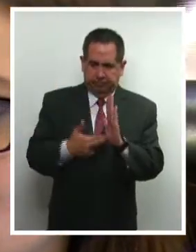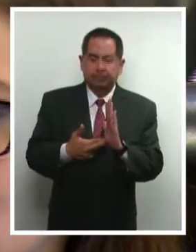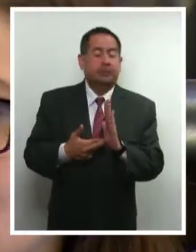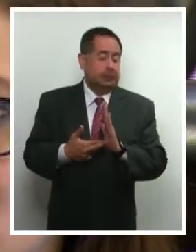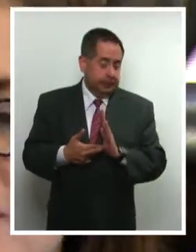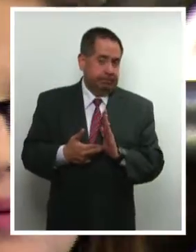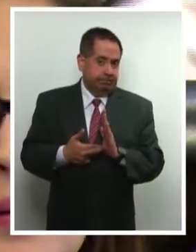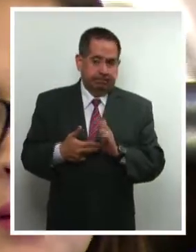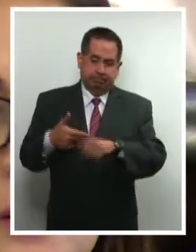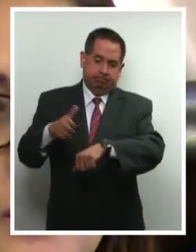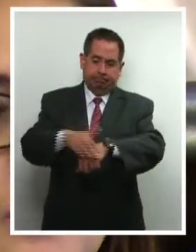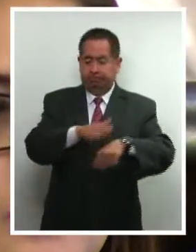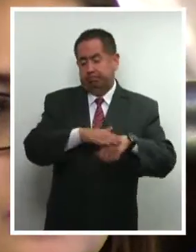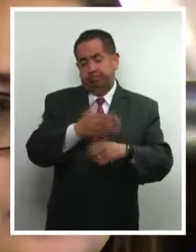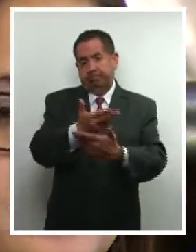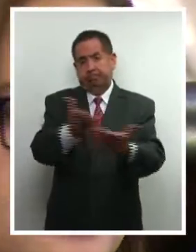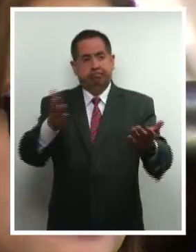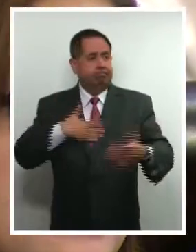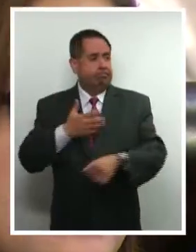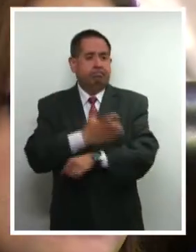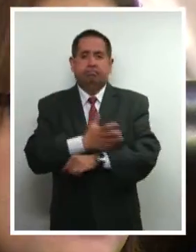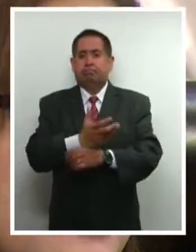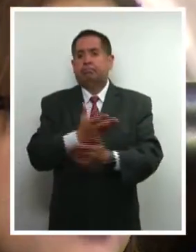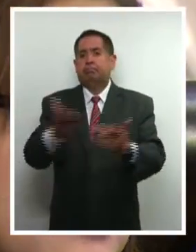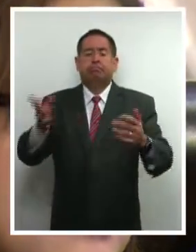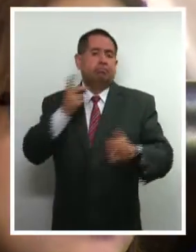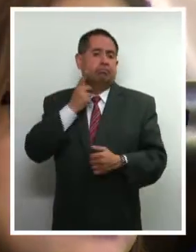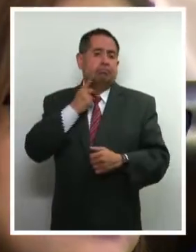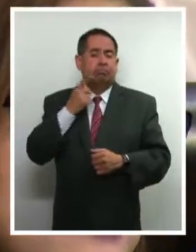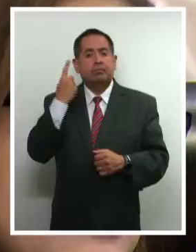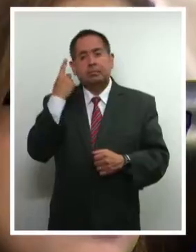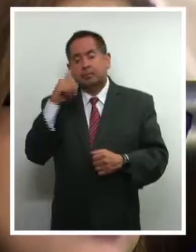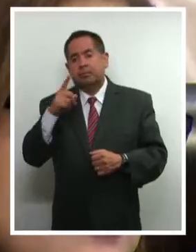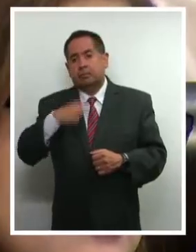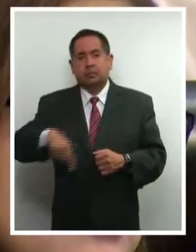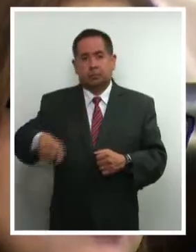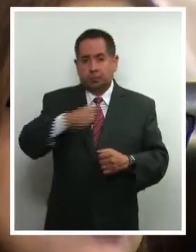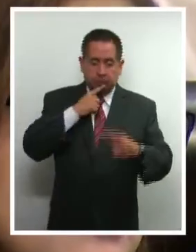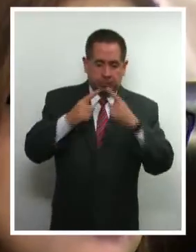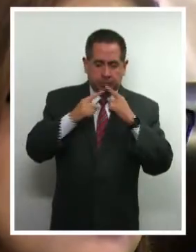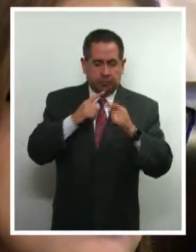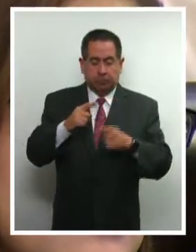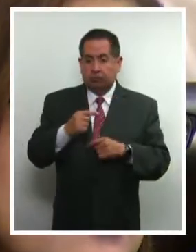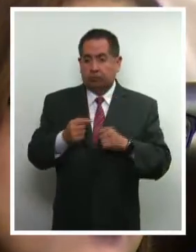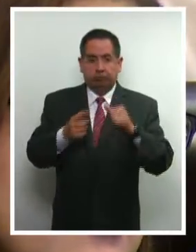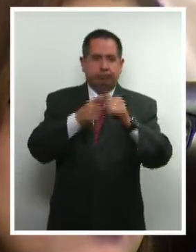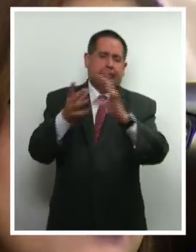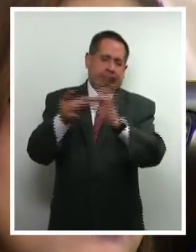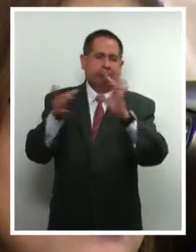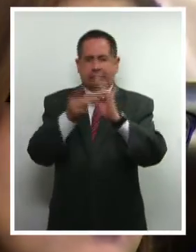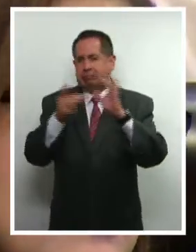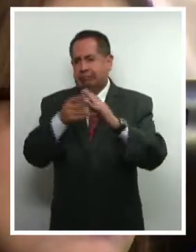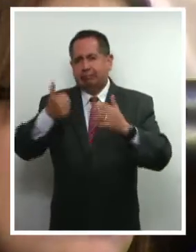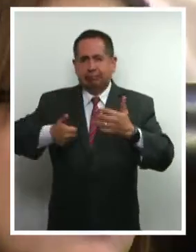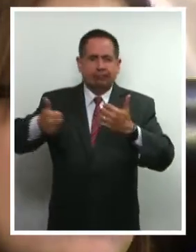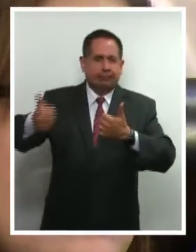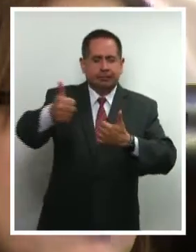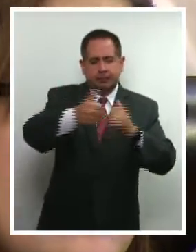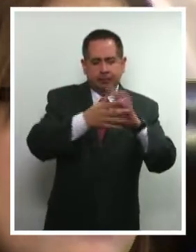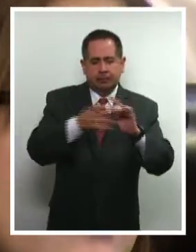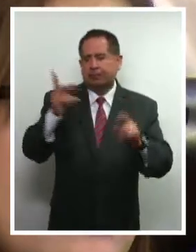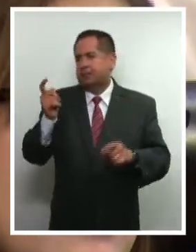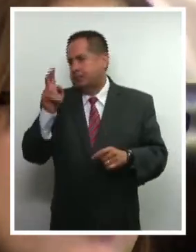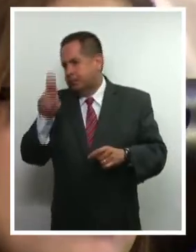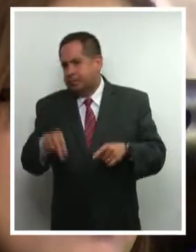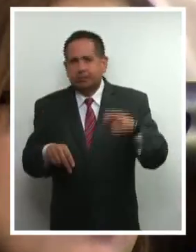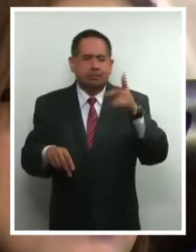hacerles una convocatoria a mis compañeros legisladores para que después de la explicación que han hecho todos nuestros compañeros de Acción